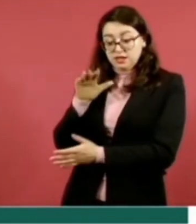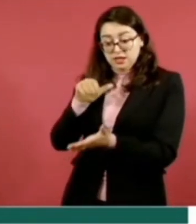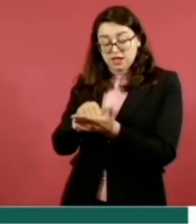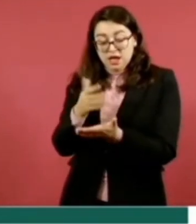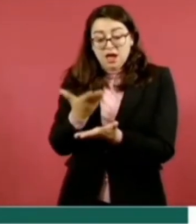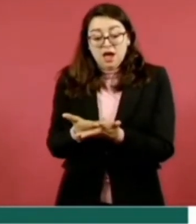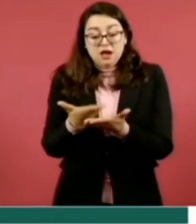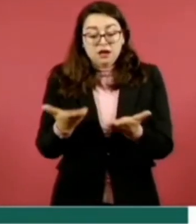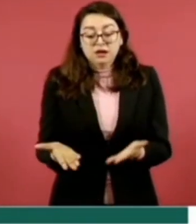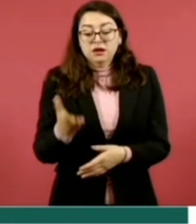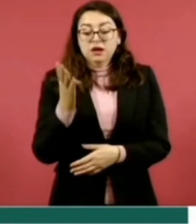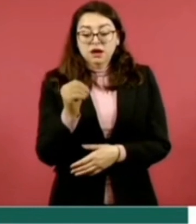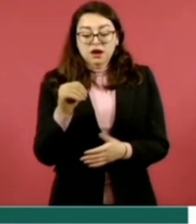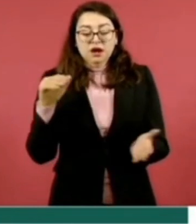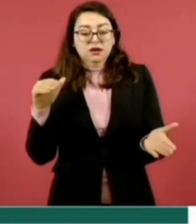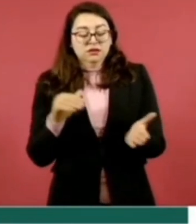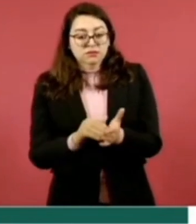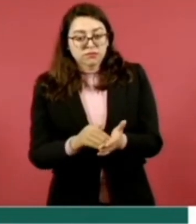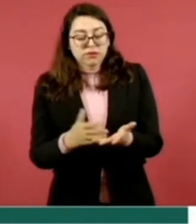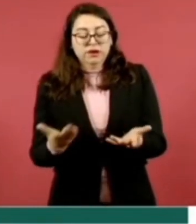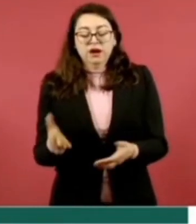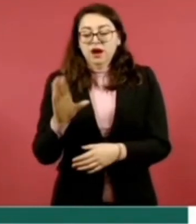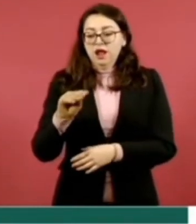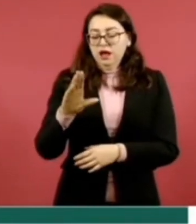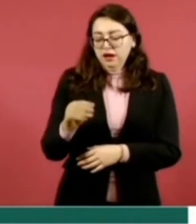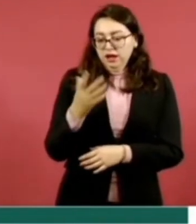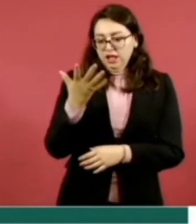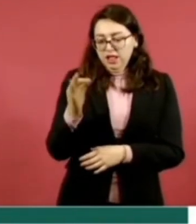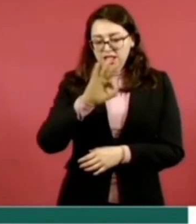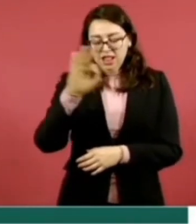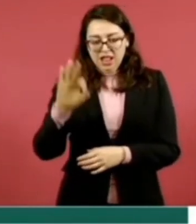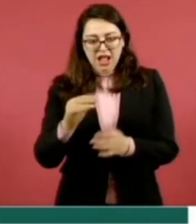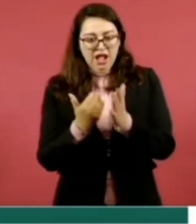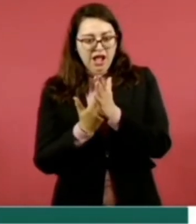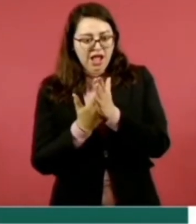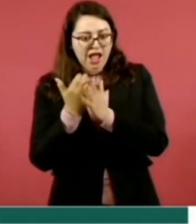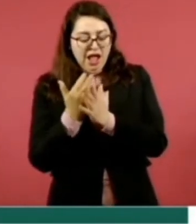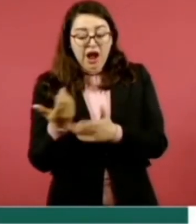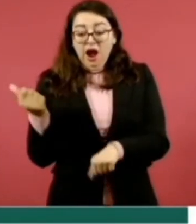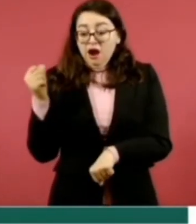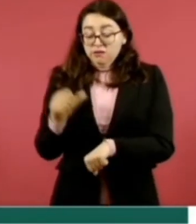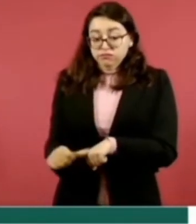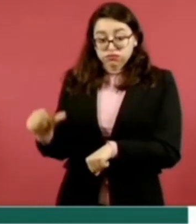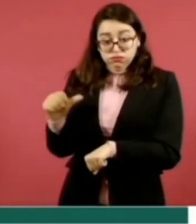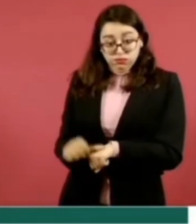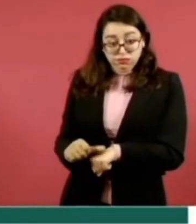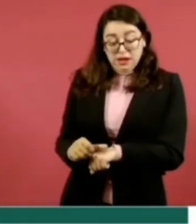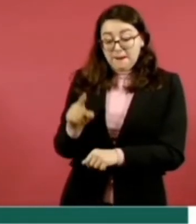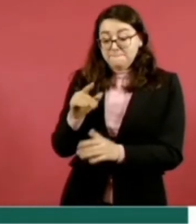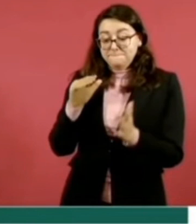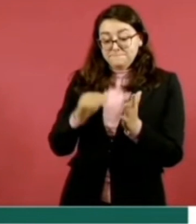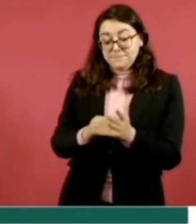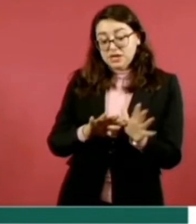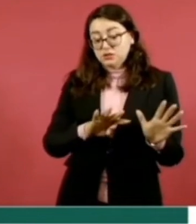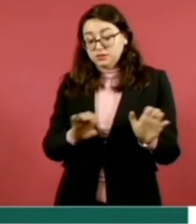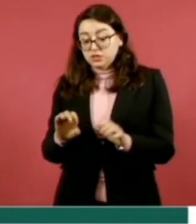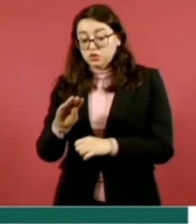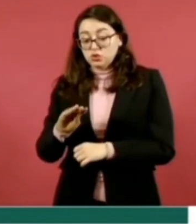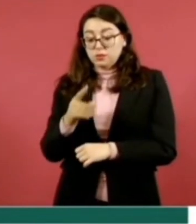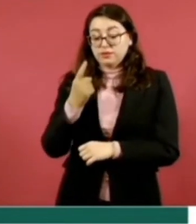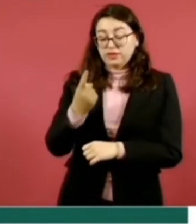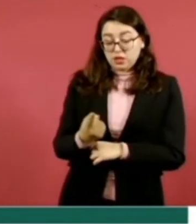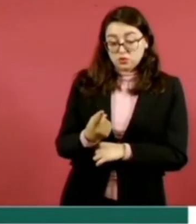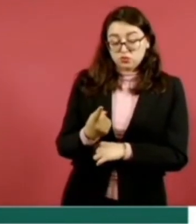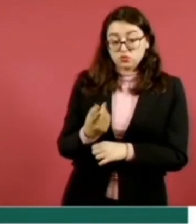a 9,904, un incremento del 95%, y las cirugías pasaron de 1,991 en promedio